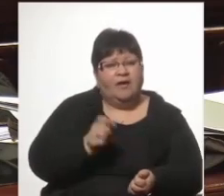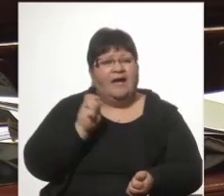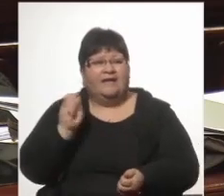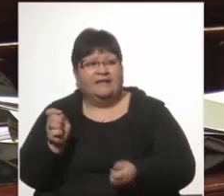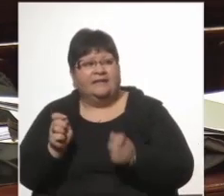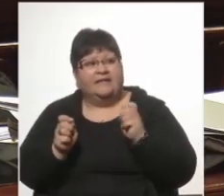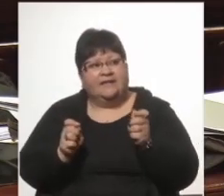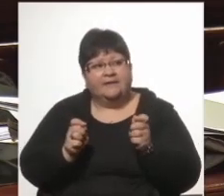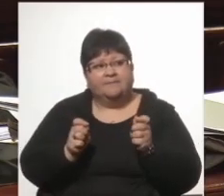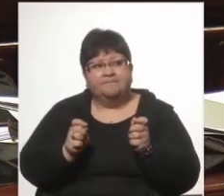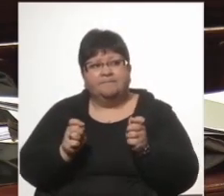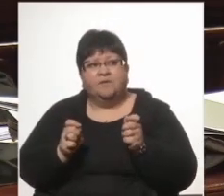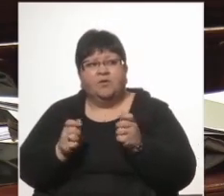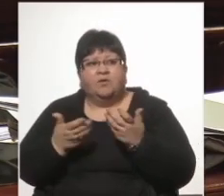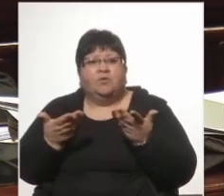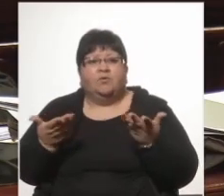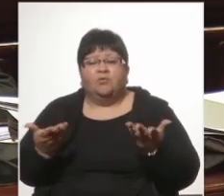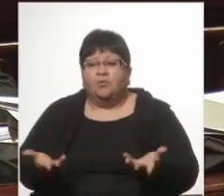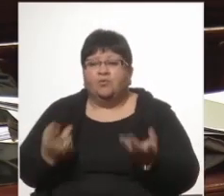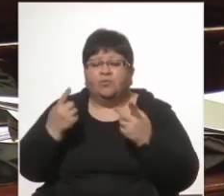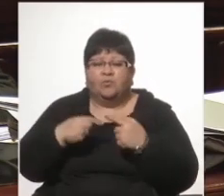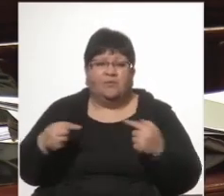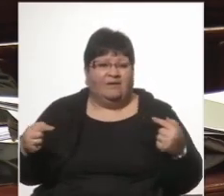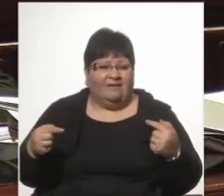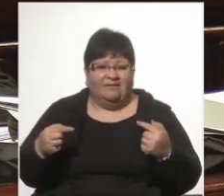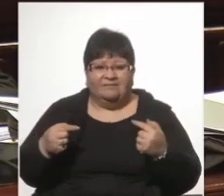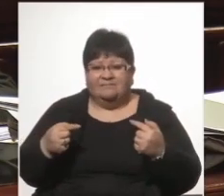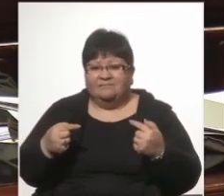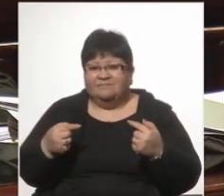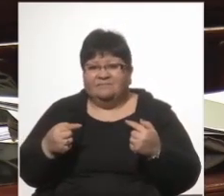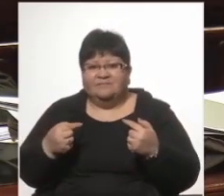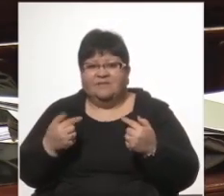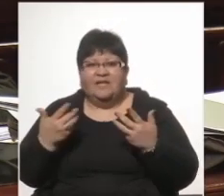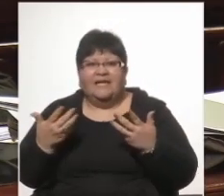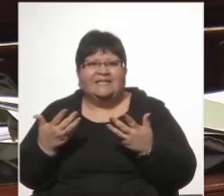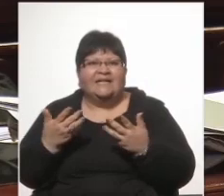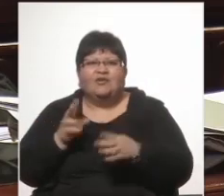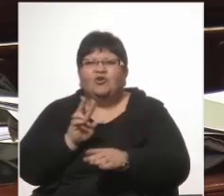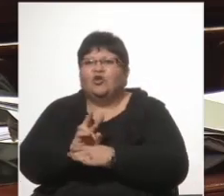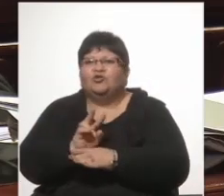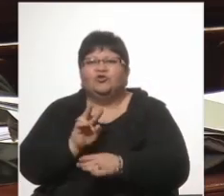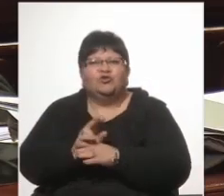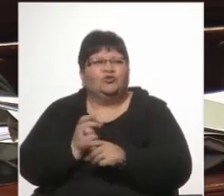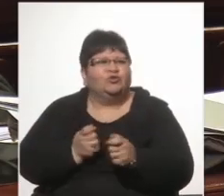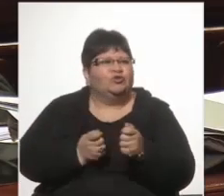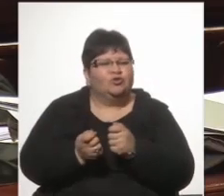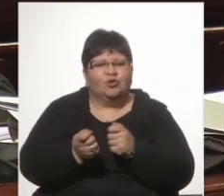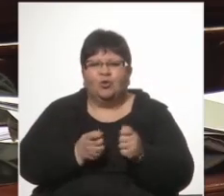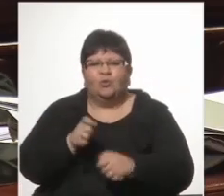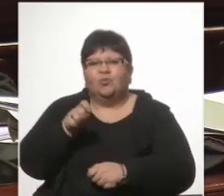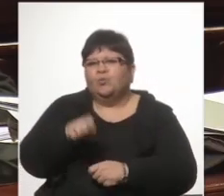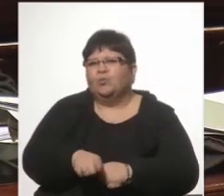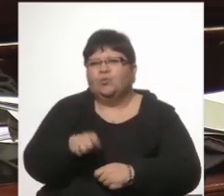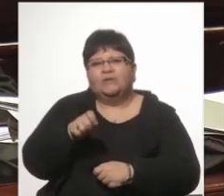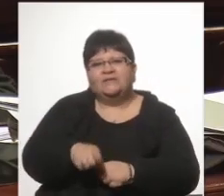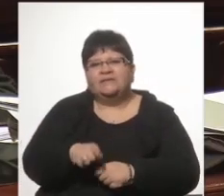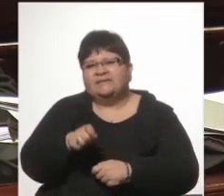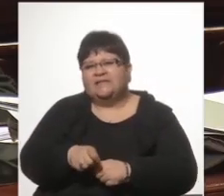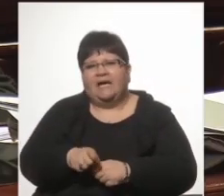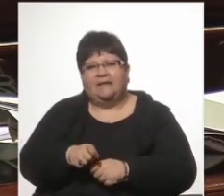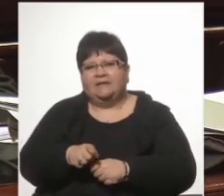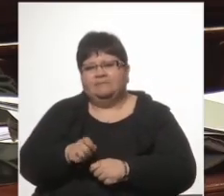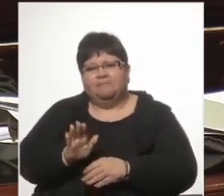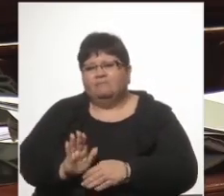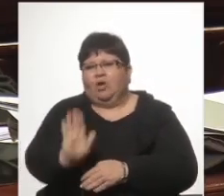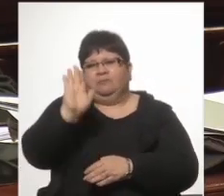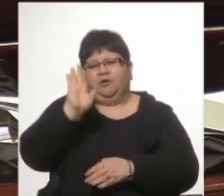una discrecionalidad cuasi absoluta y un control judicial prácticamente formal. Se ha instalado así